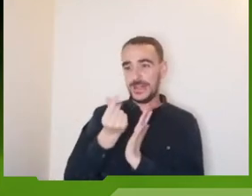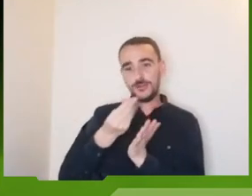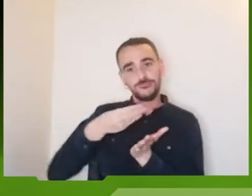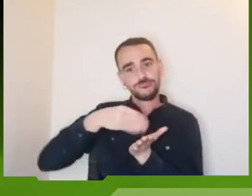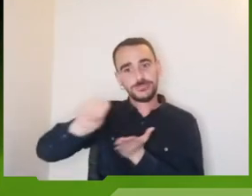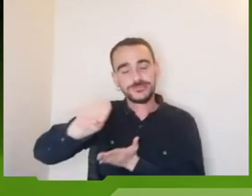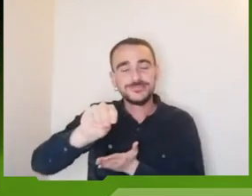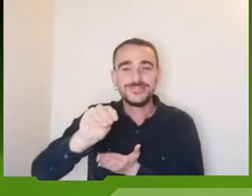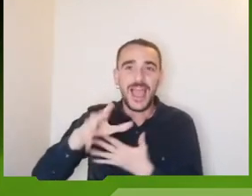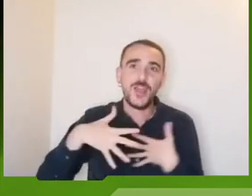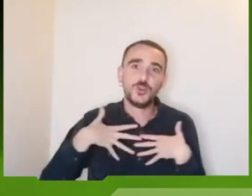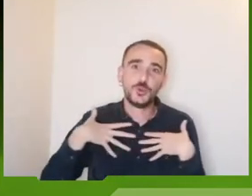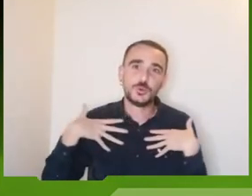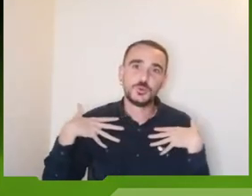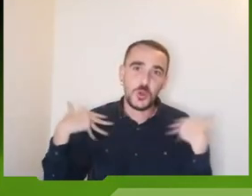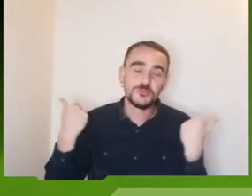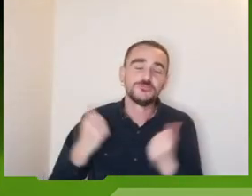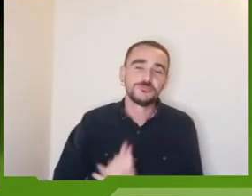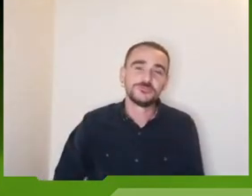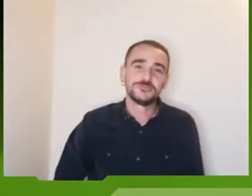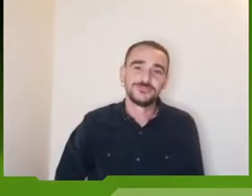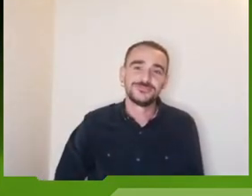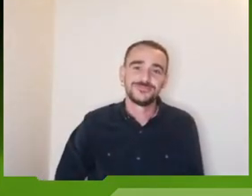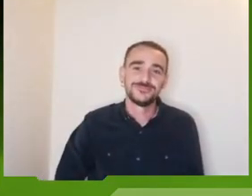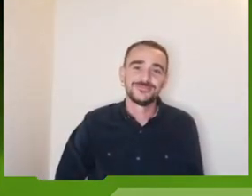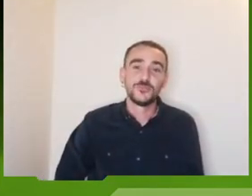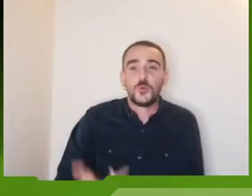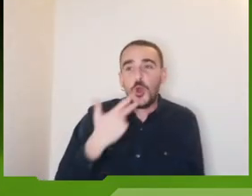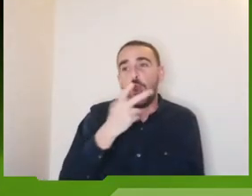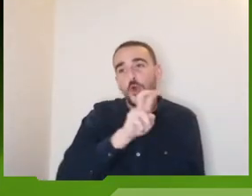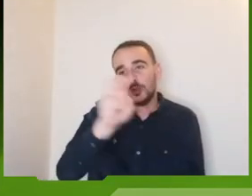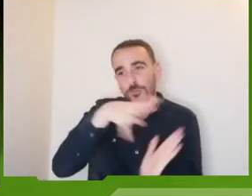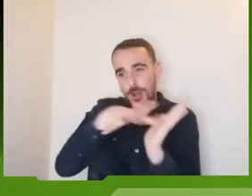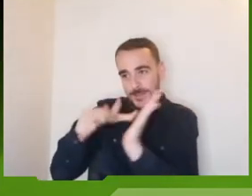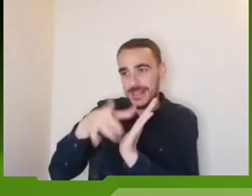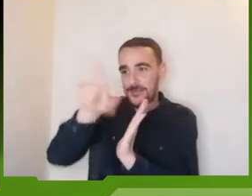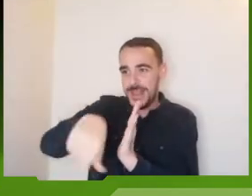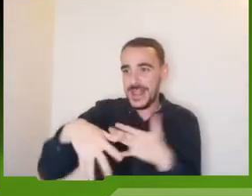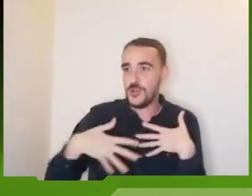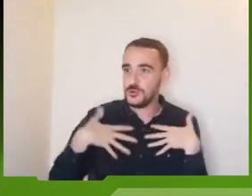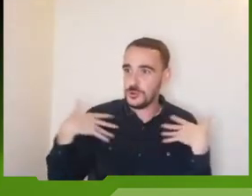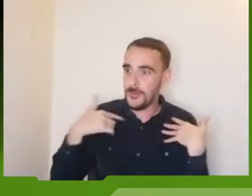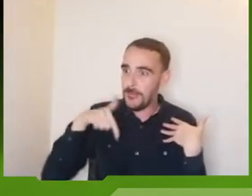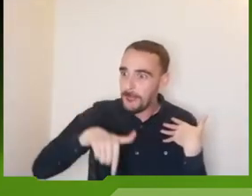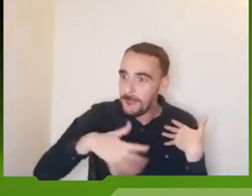programas, evidentemente, me hace ilusión. Pero qué guay.